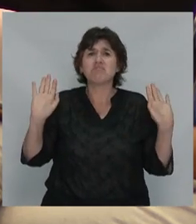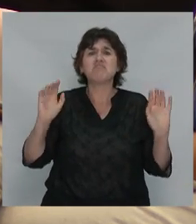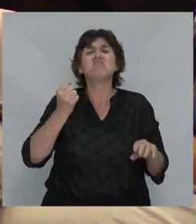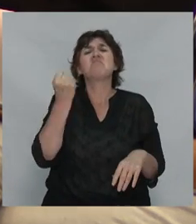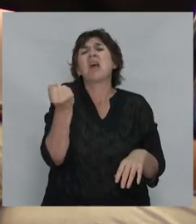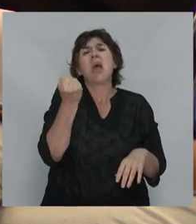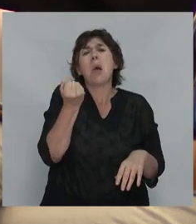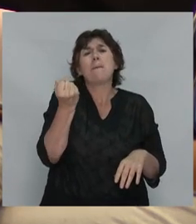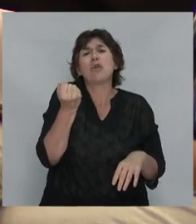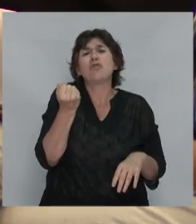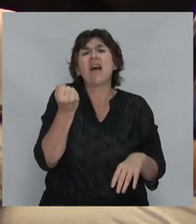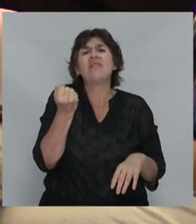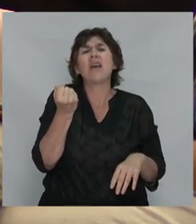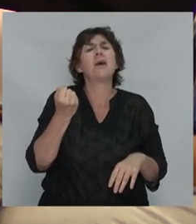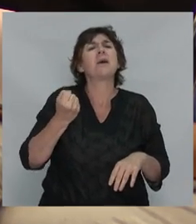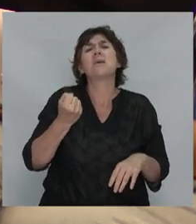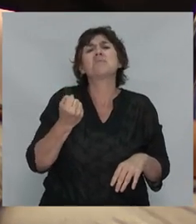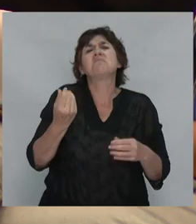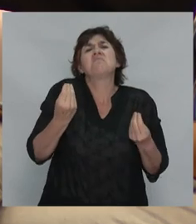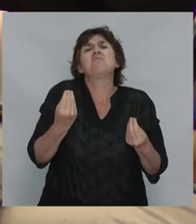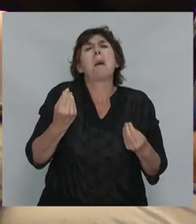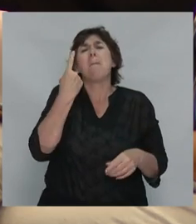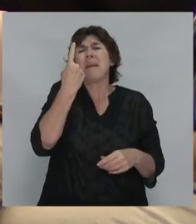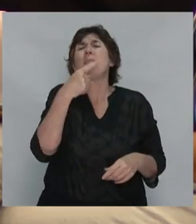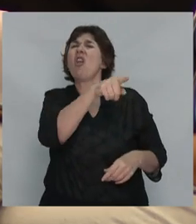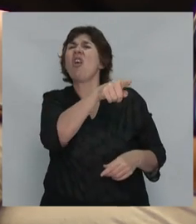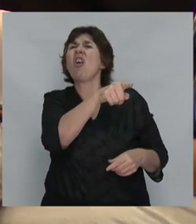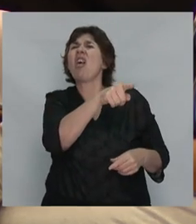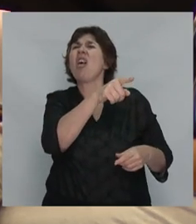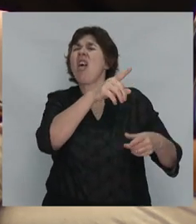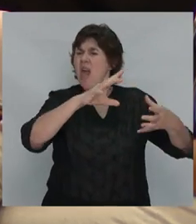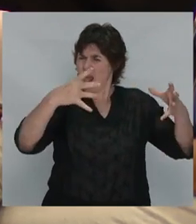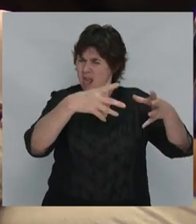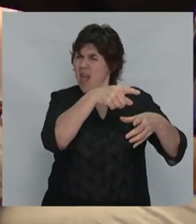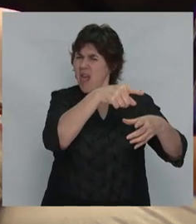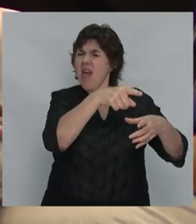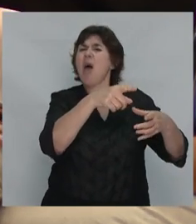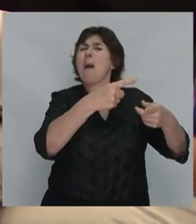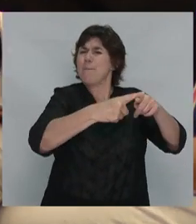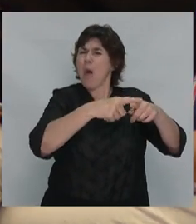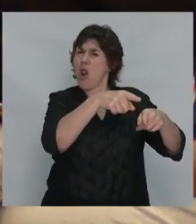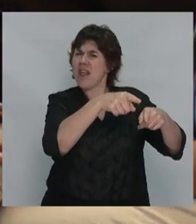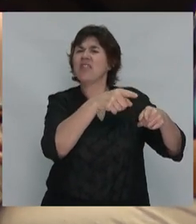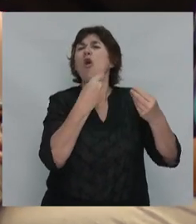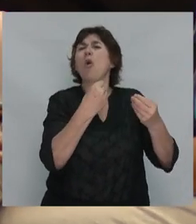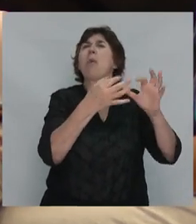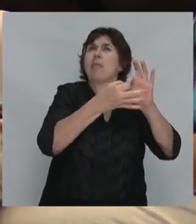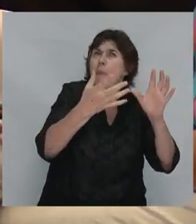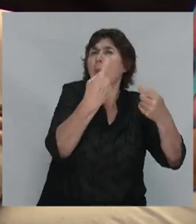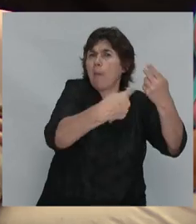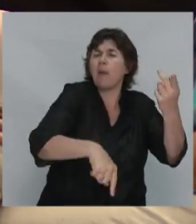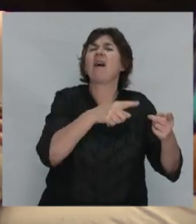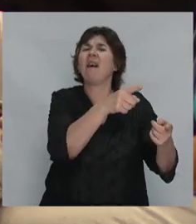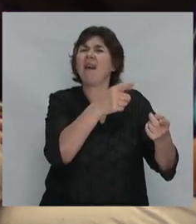ese sistema político primero que haría por mí si el sistema político me garantiza empleo si el sistema